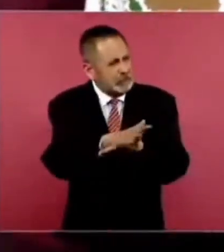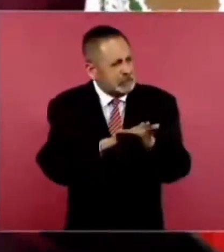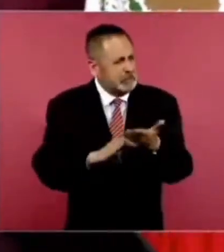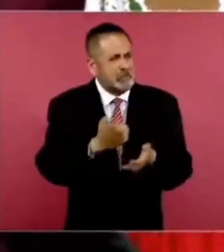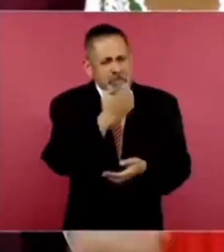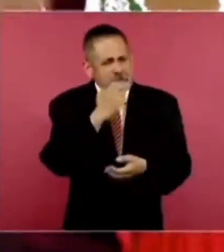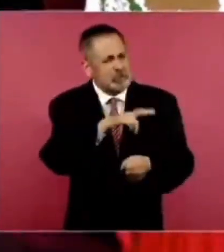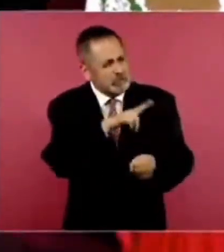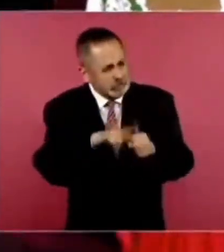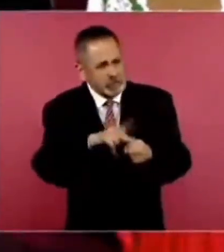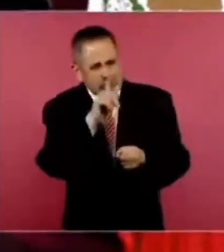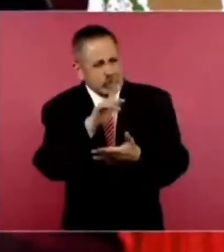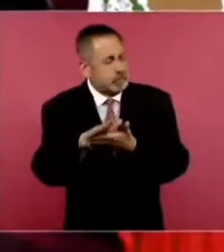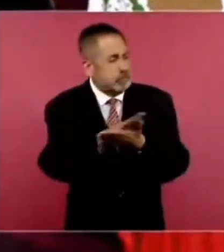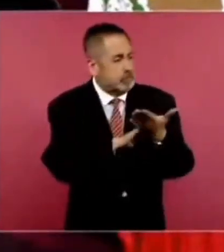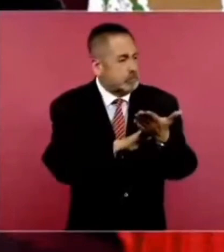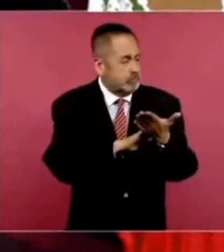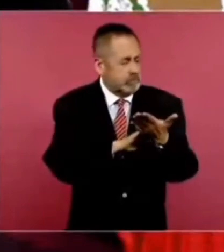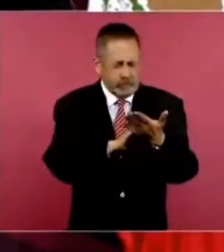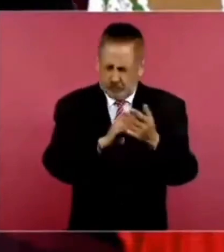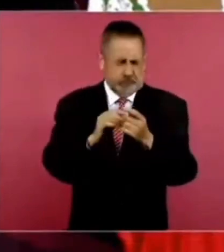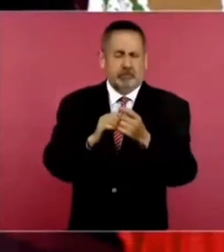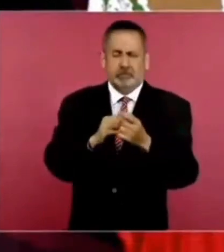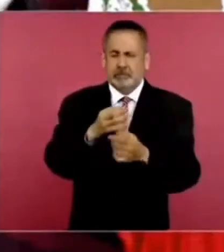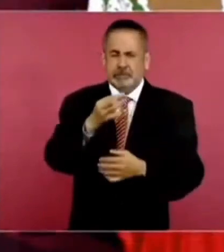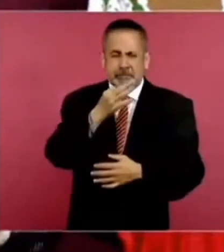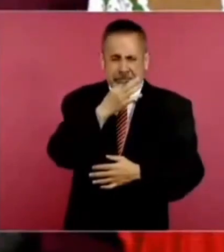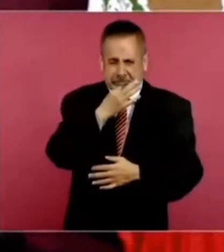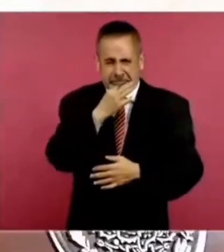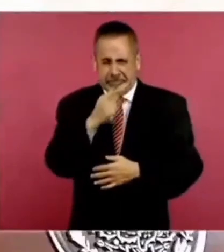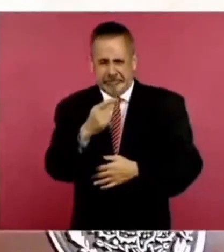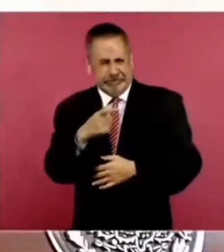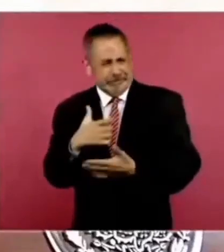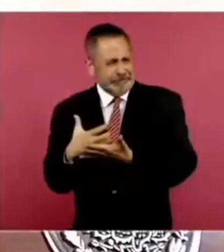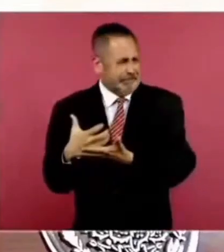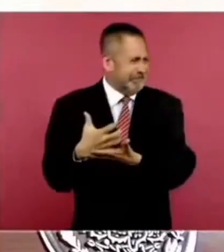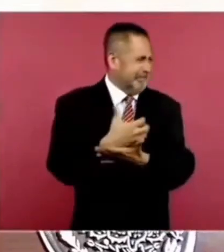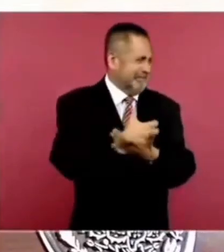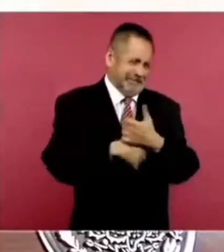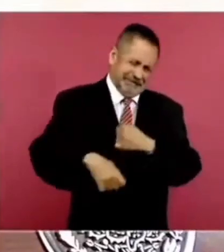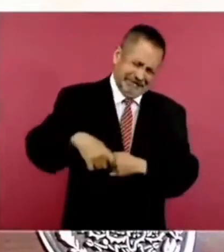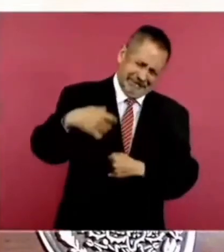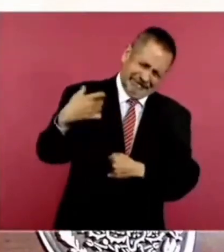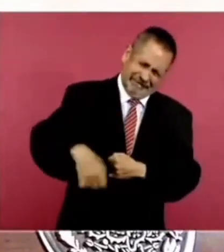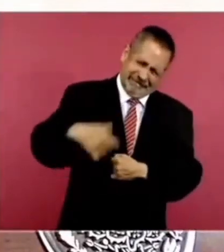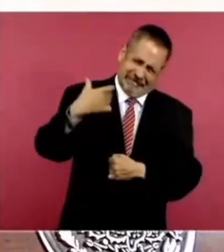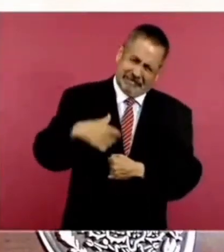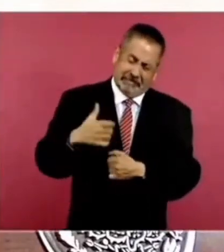y de repente el cambio, la transformación.